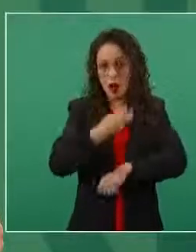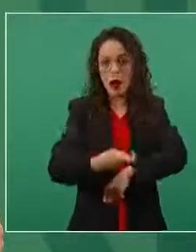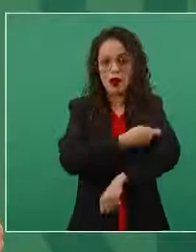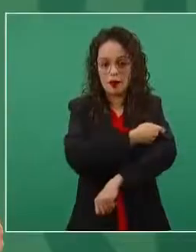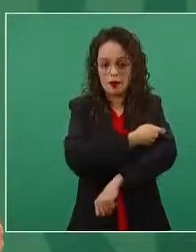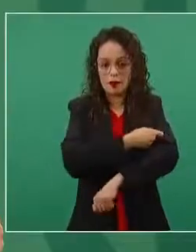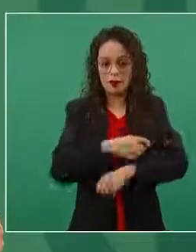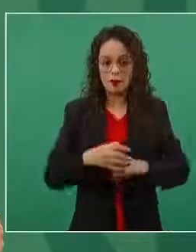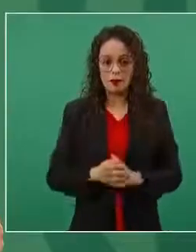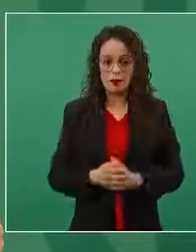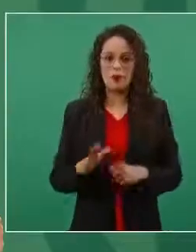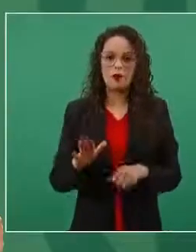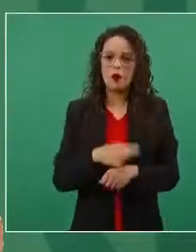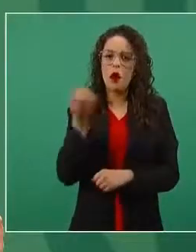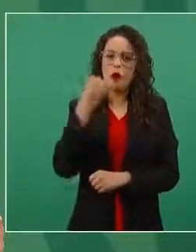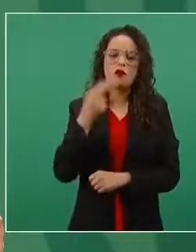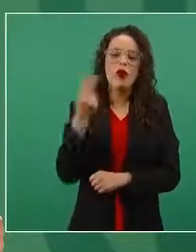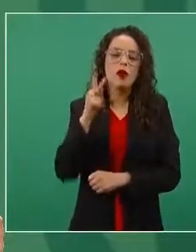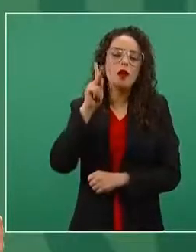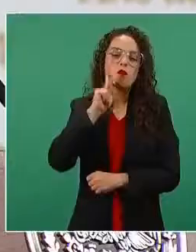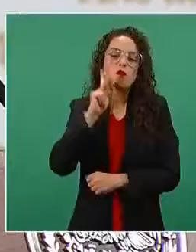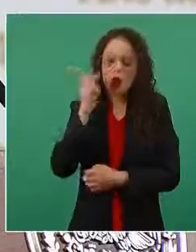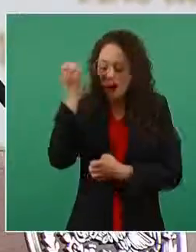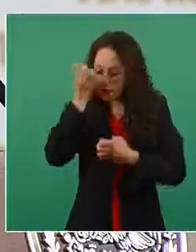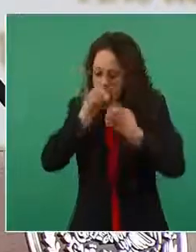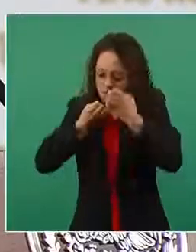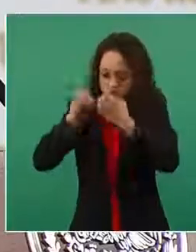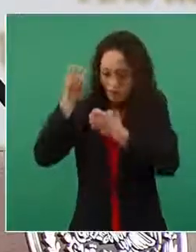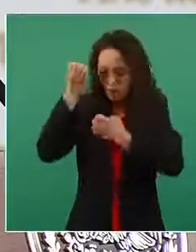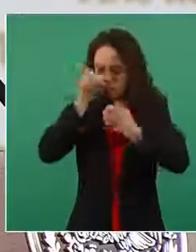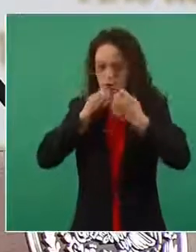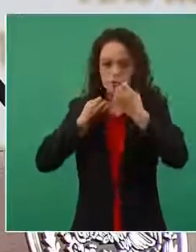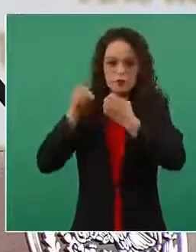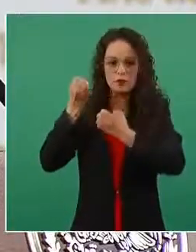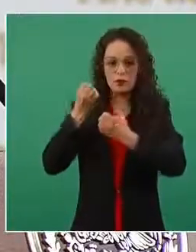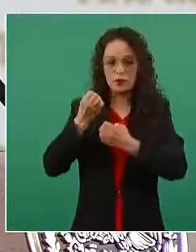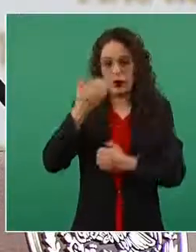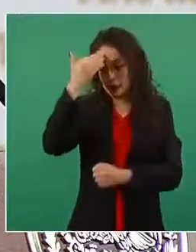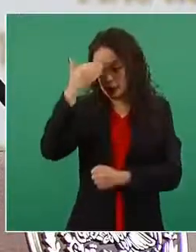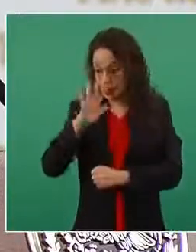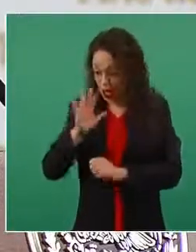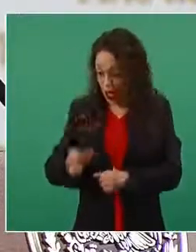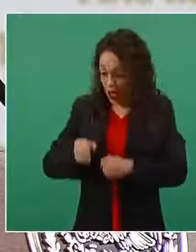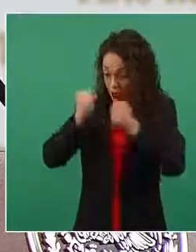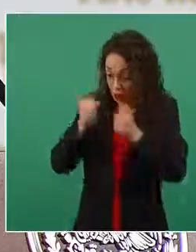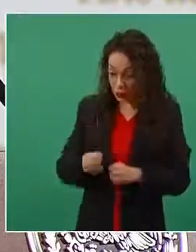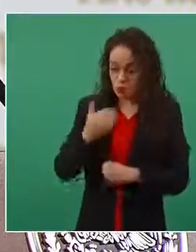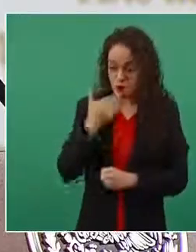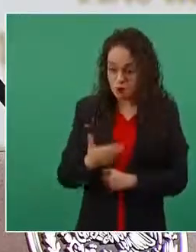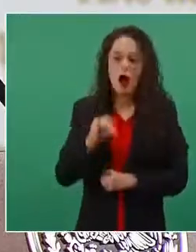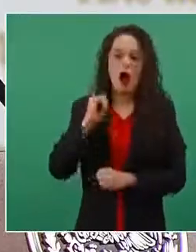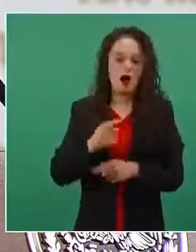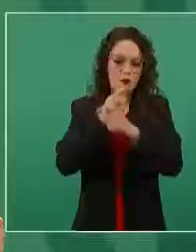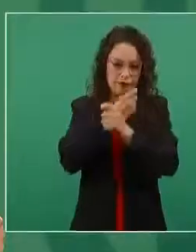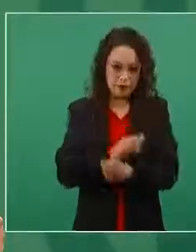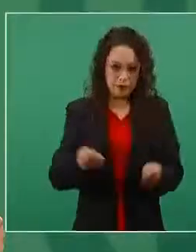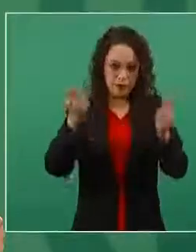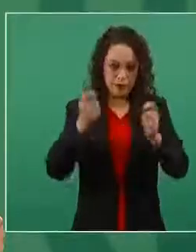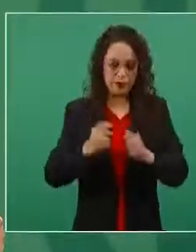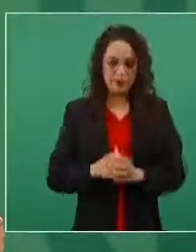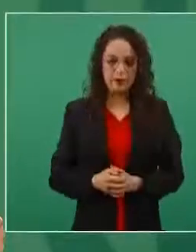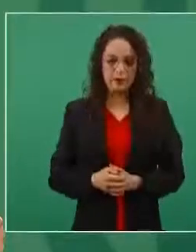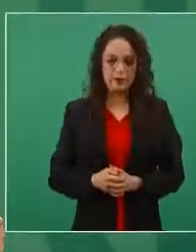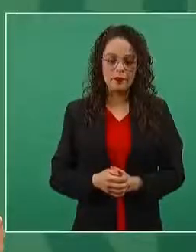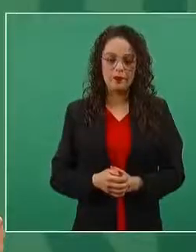son pruebas que se hacen para tener más seguridad. Y lo de